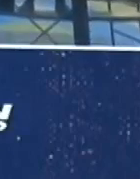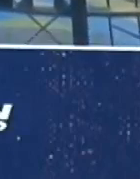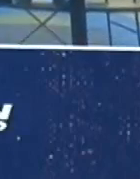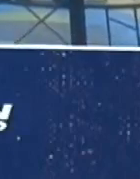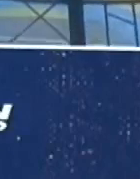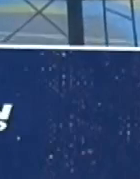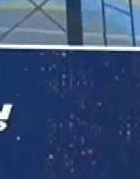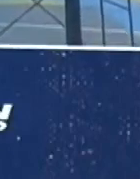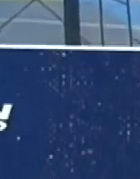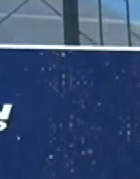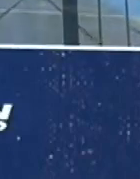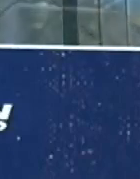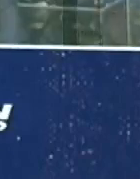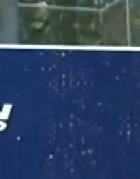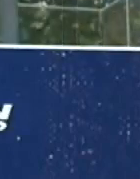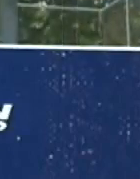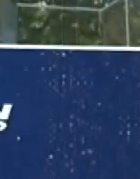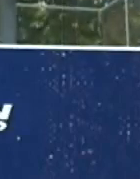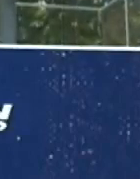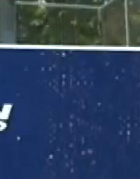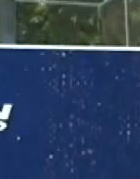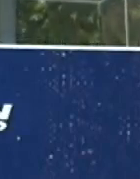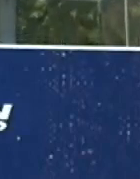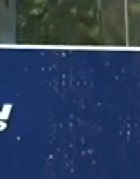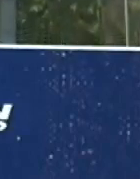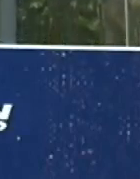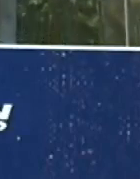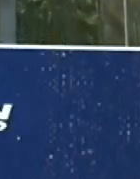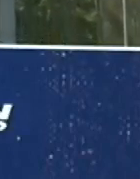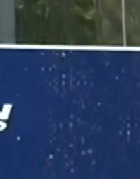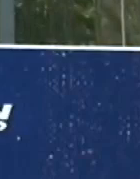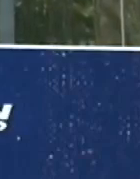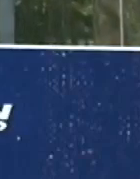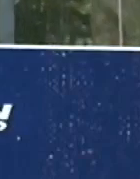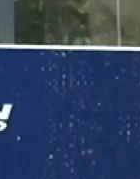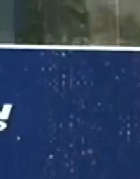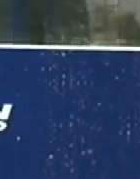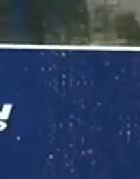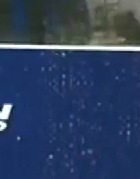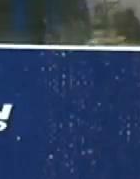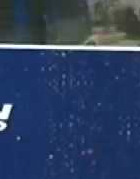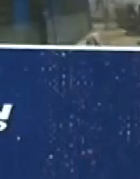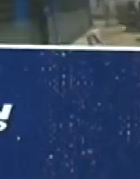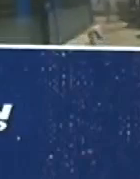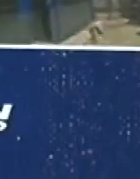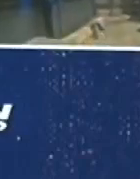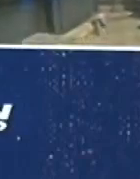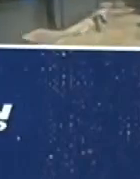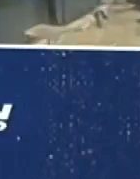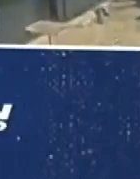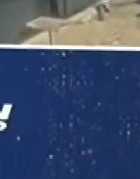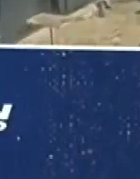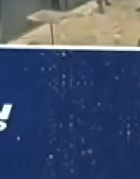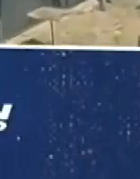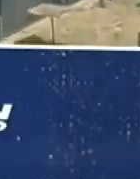estos últimos 6 años de guerra implacable contra el pueblo de Venezuela. Otro capítulo que habla